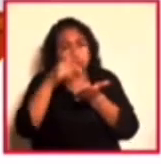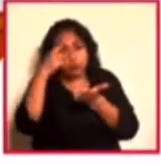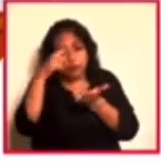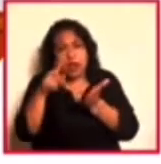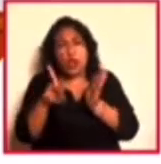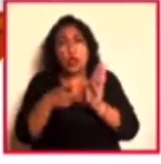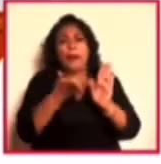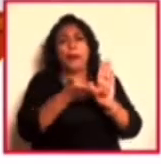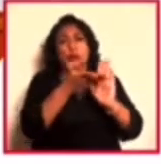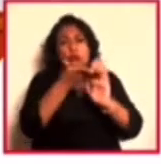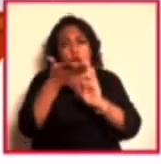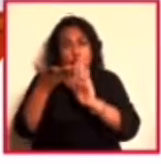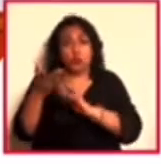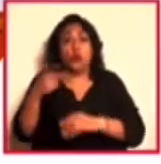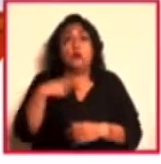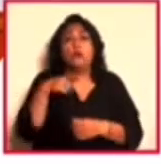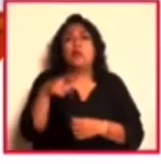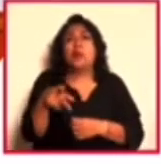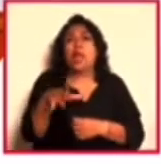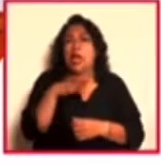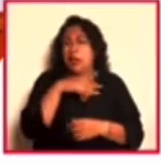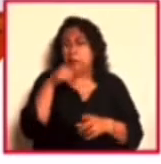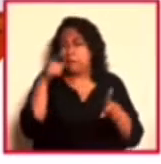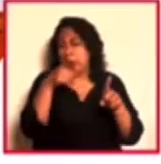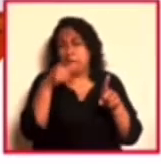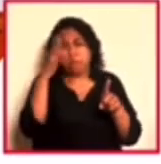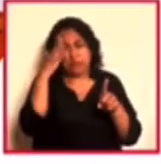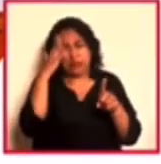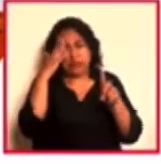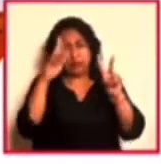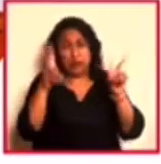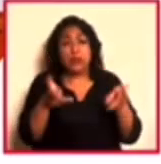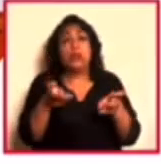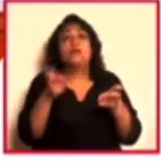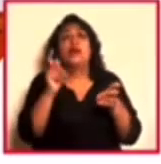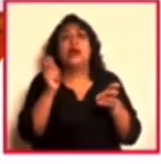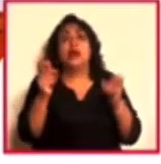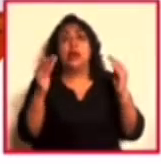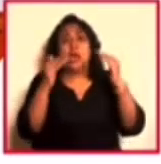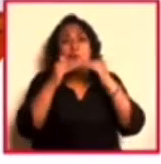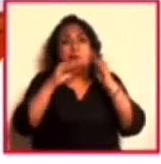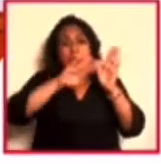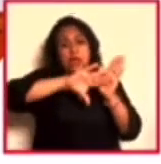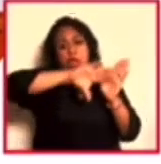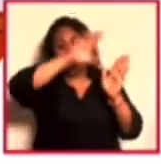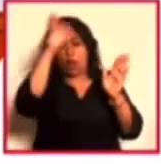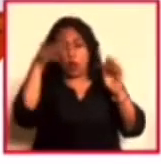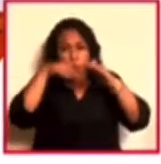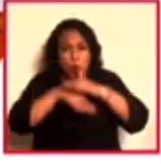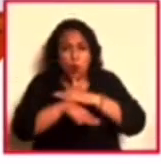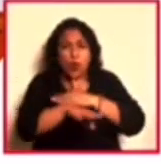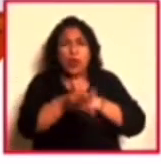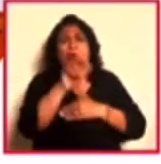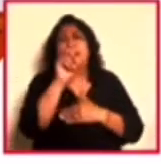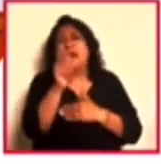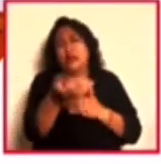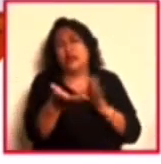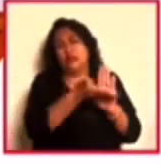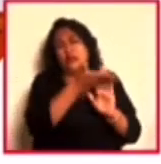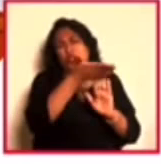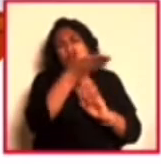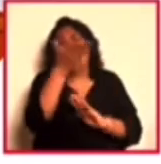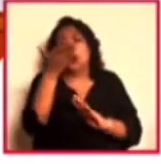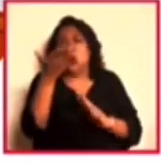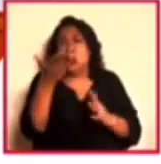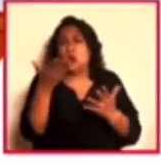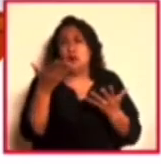Tiene como centro temático la Casa Cueva, que es un inmueble, una edificación enigmática